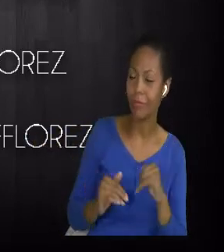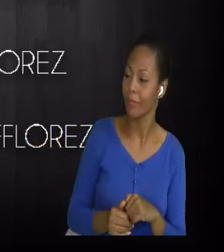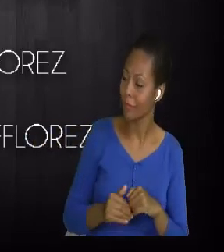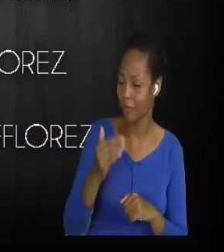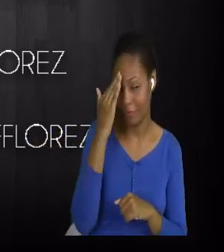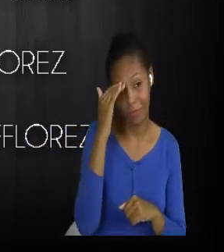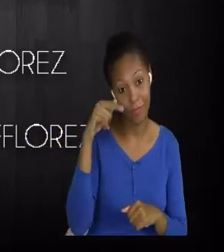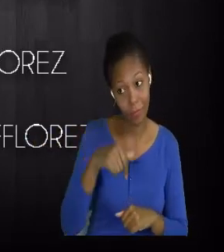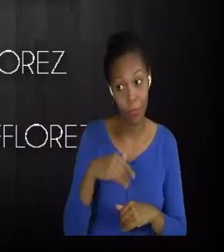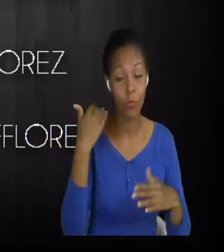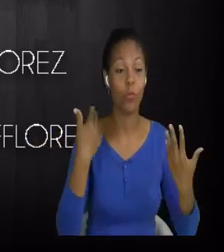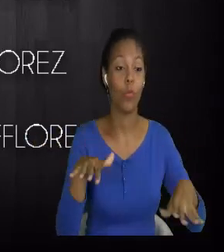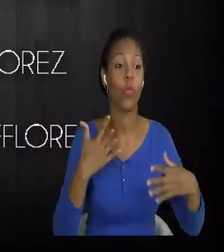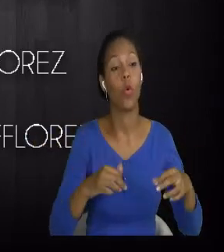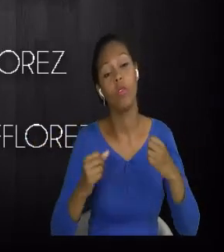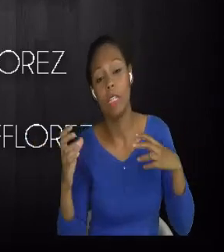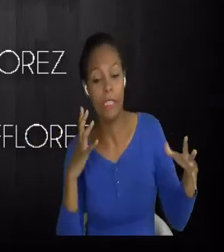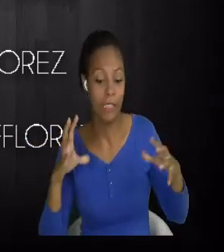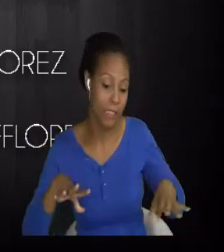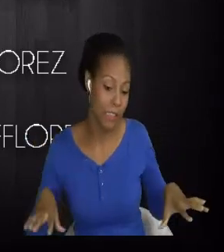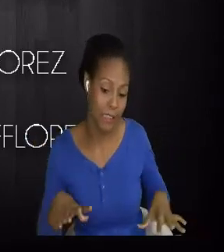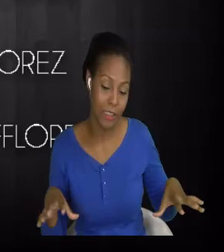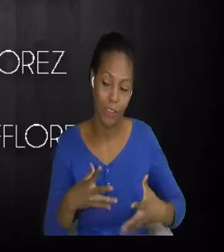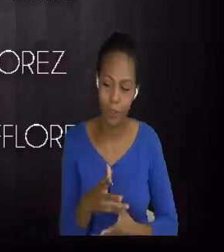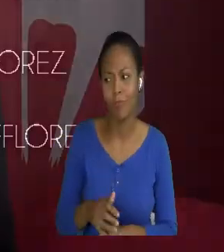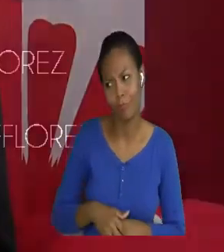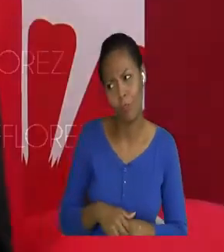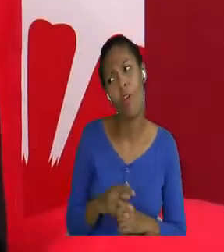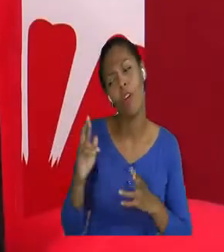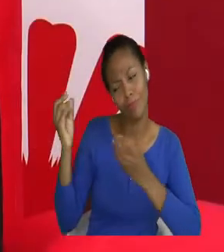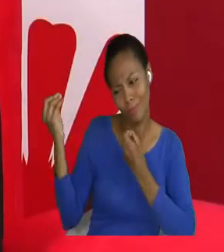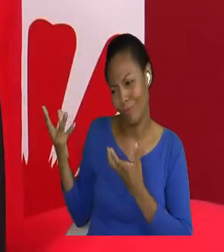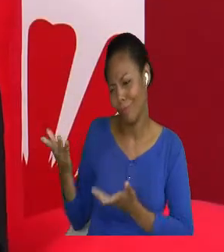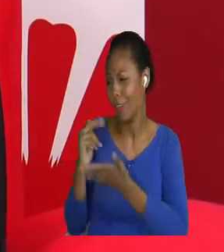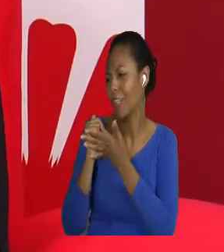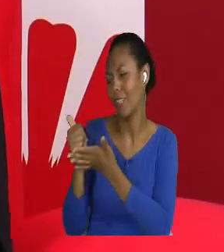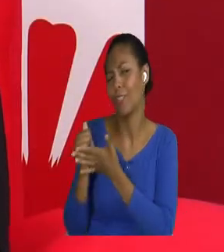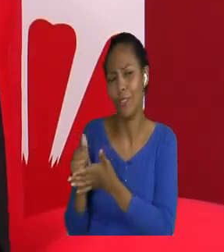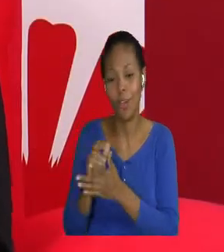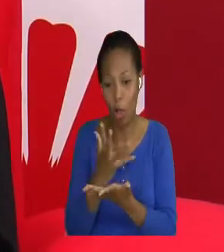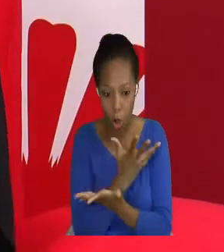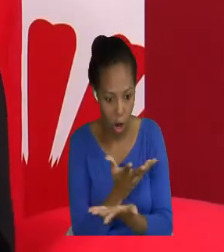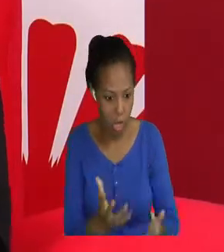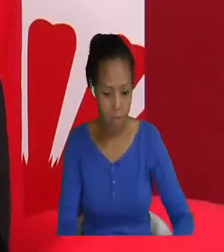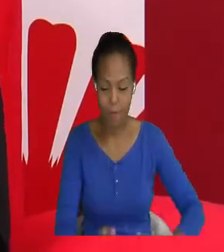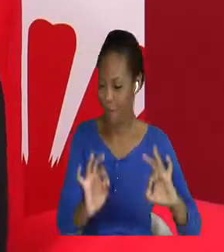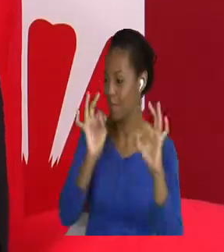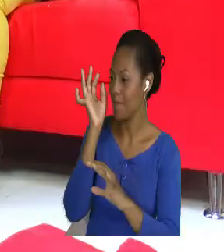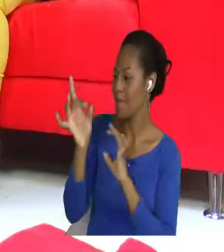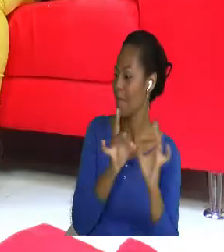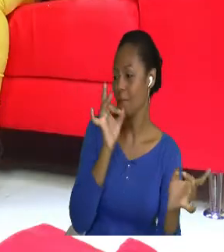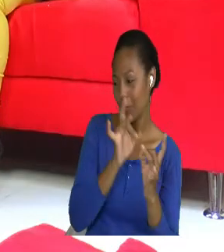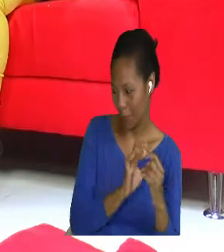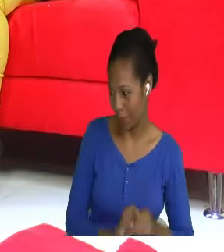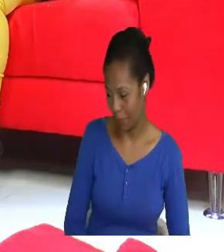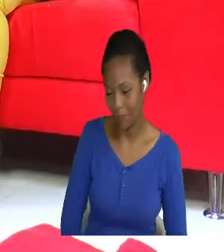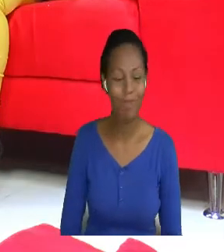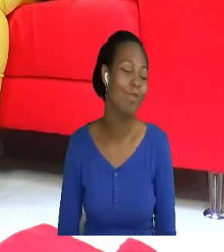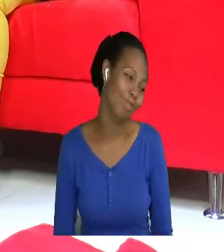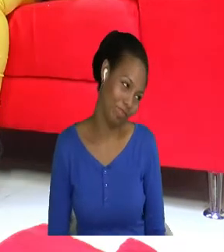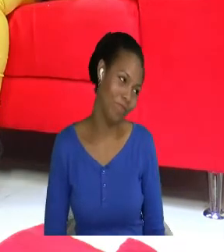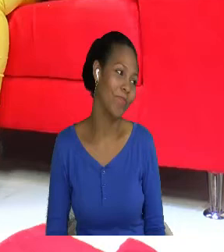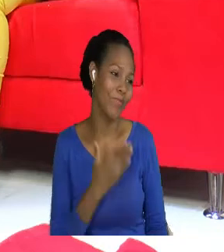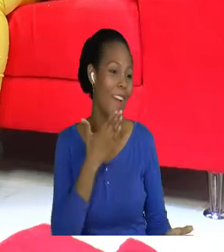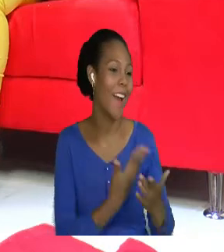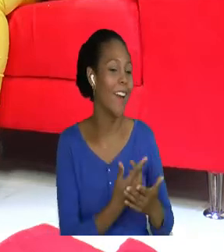va a ser un día maratónico, pero por supuesto le deseamos todas las bendiciones del mundo para que todo le siga saliendo como hasta el día de hoy. No, muchísimas gracias